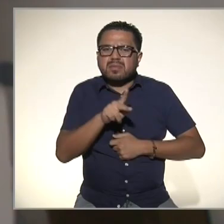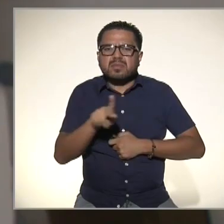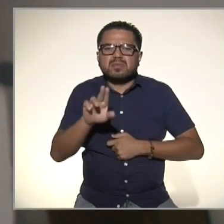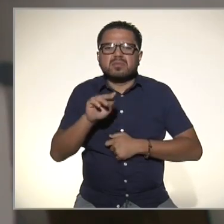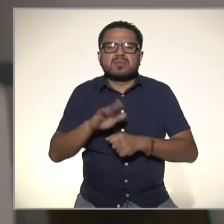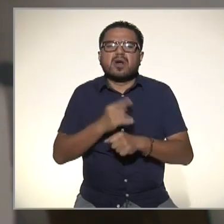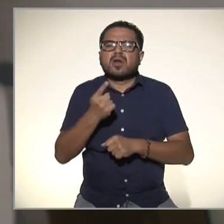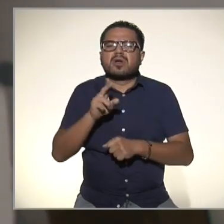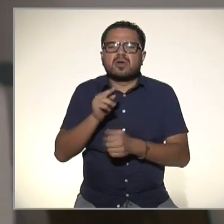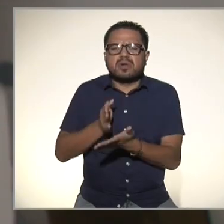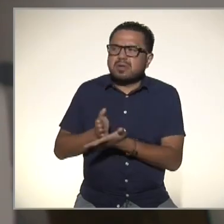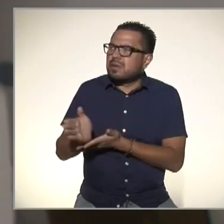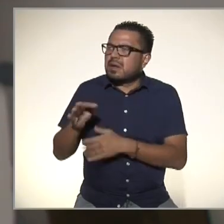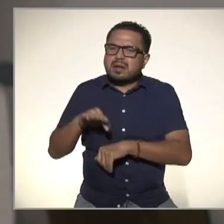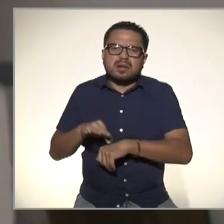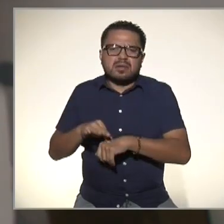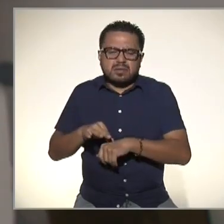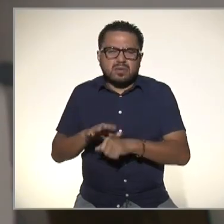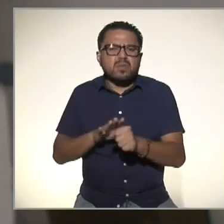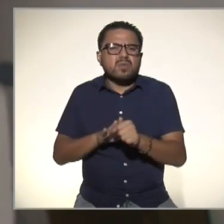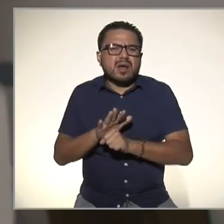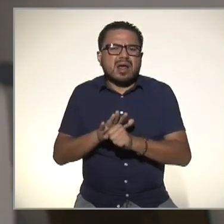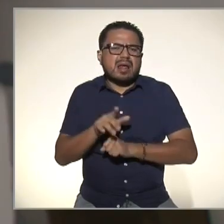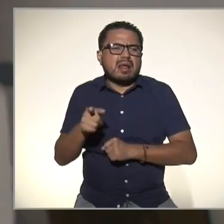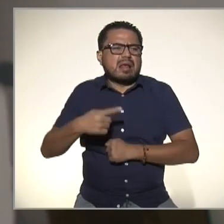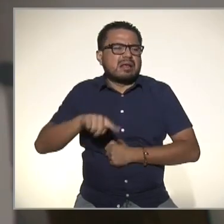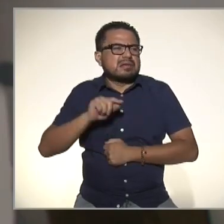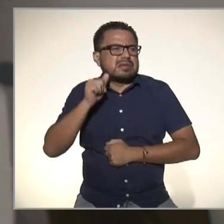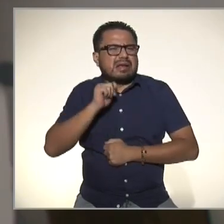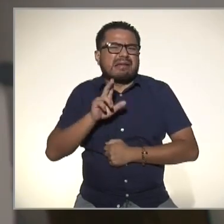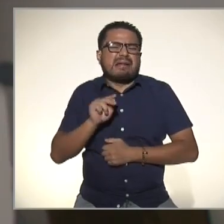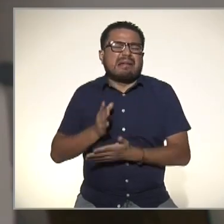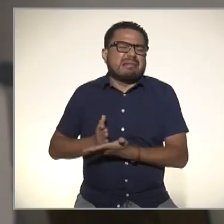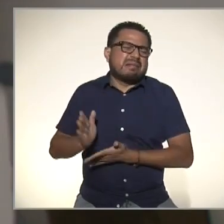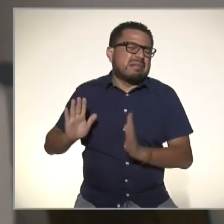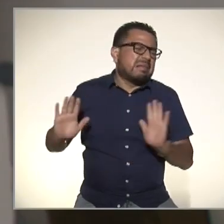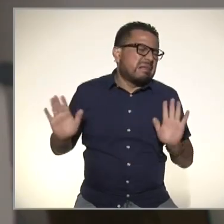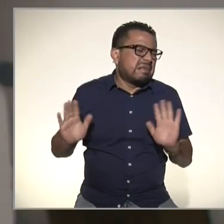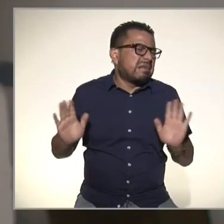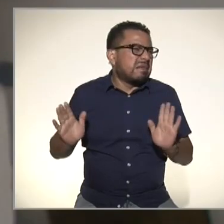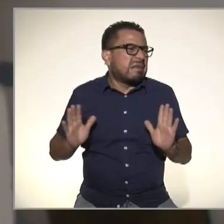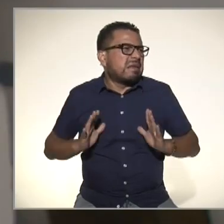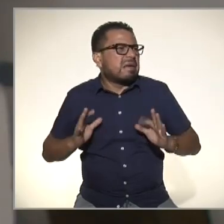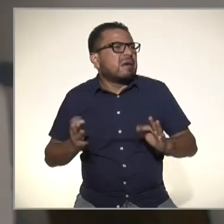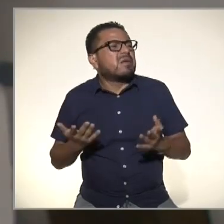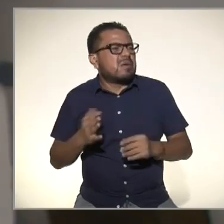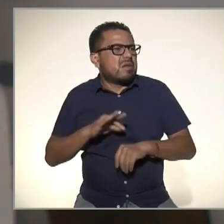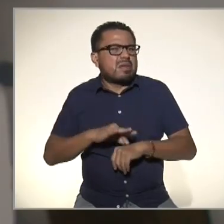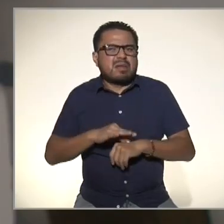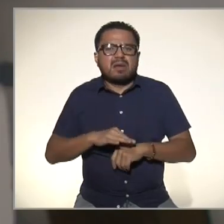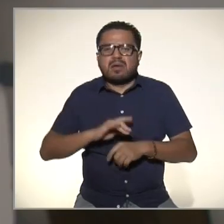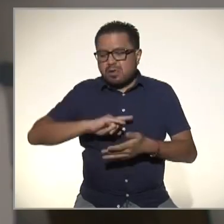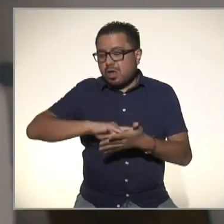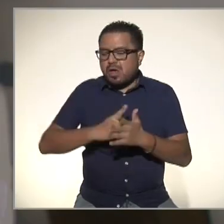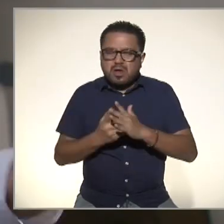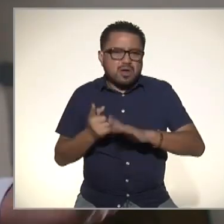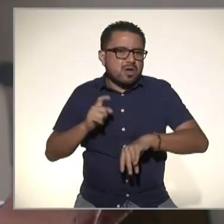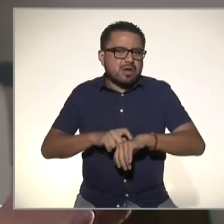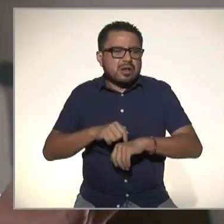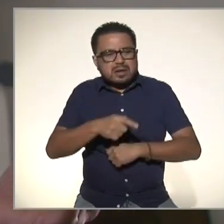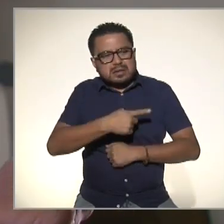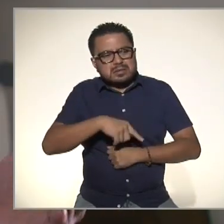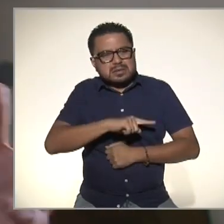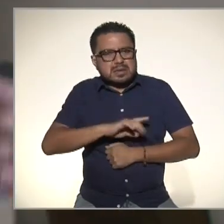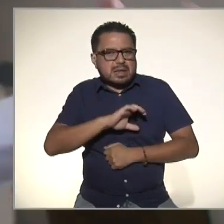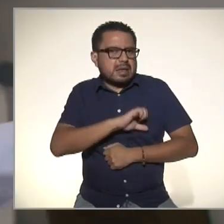van al médico? ¿Y cuáles eran como los pretextos de no ir al médico o las causas de no ir al médico? Los horarios. Ellos